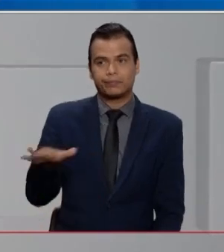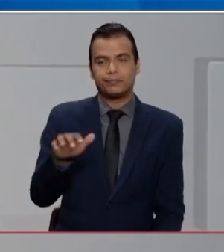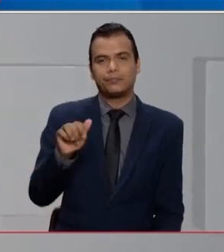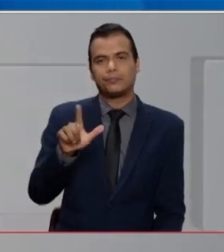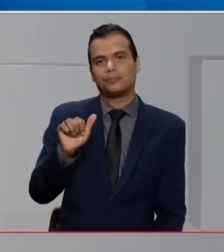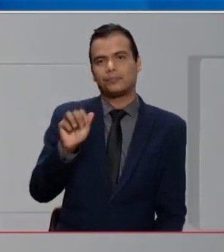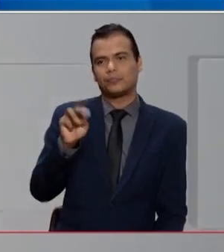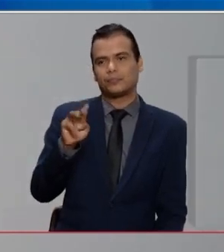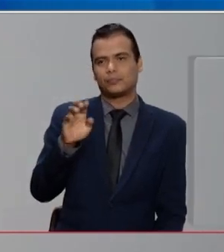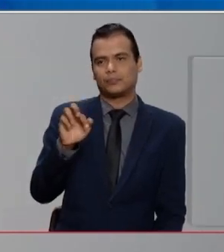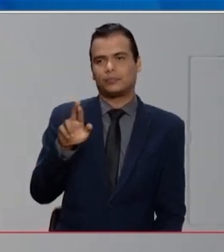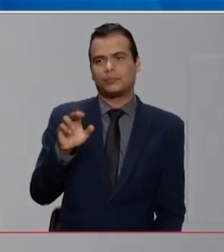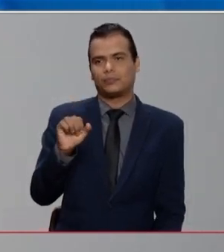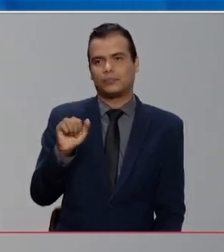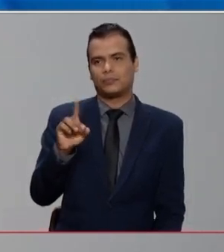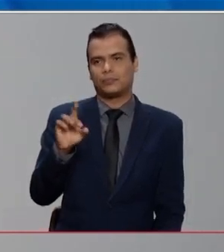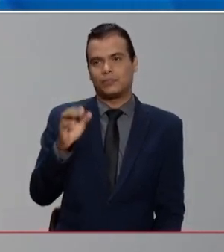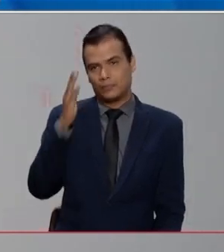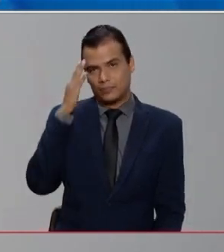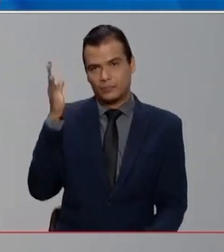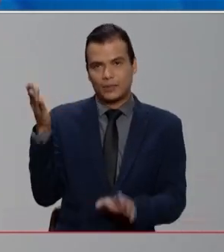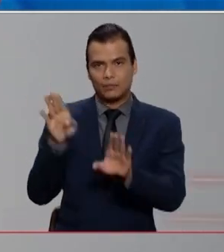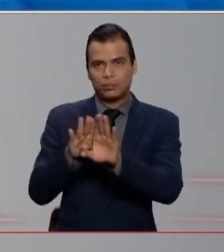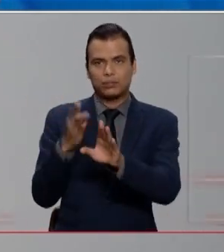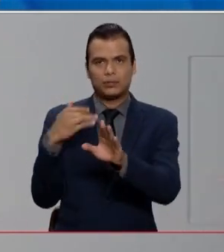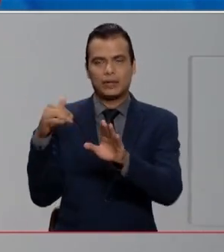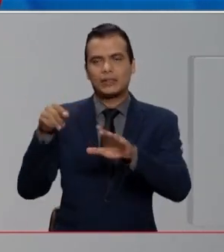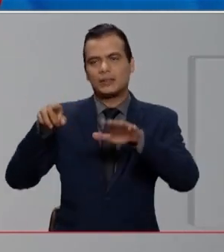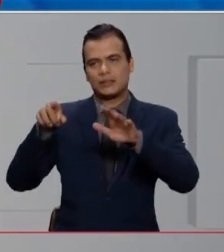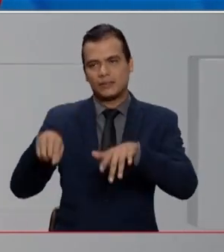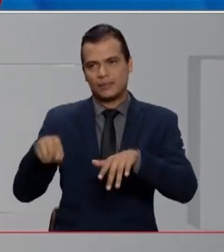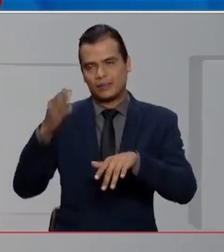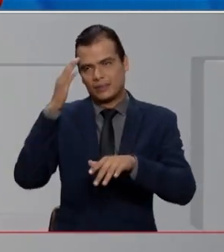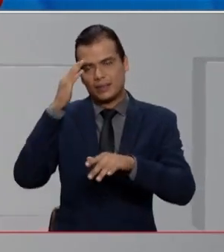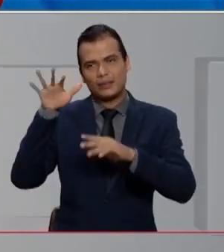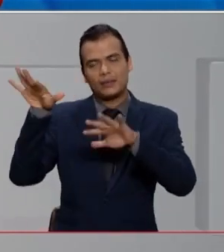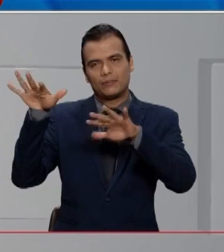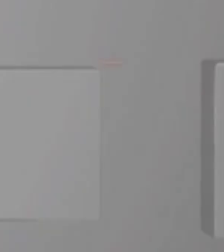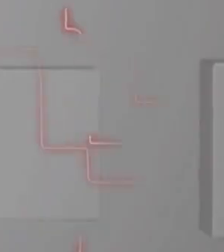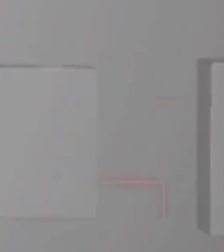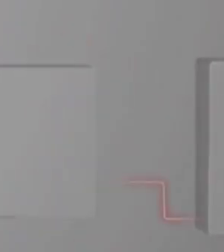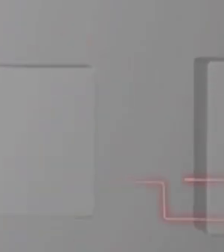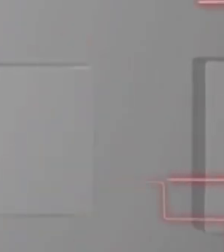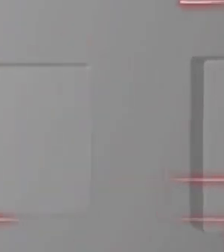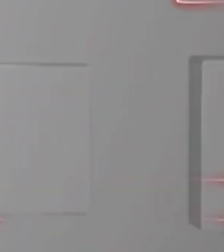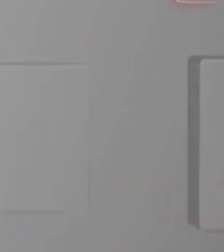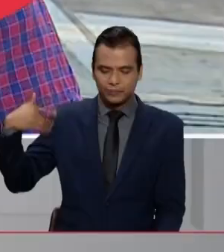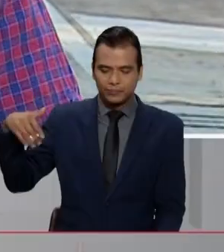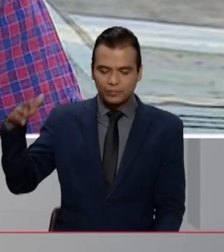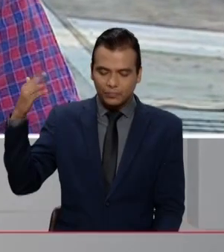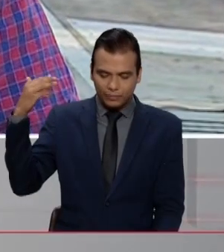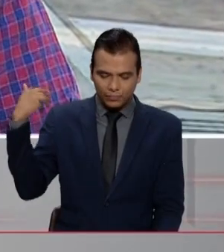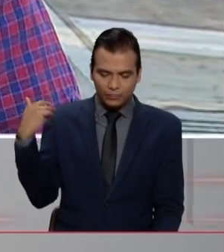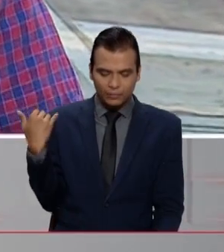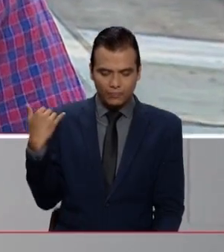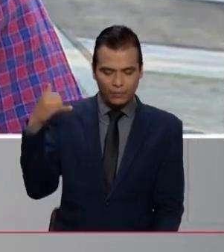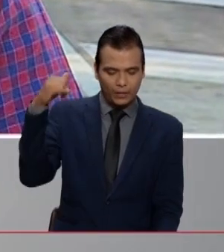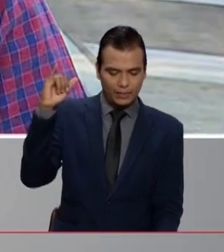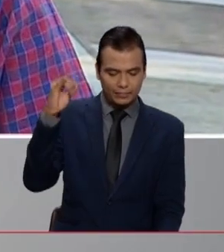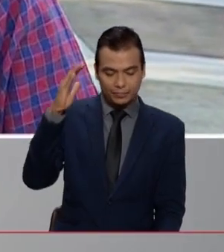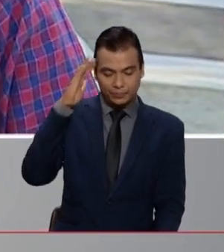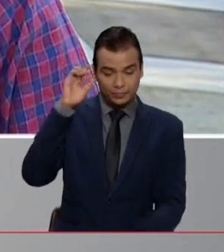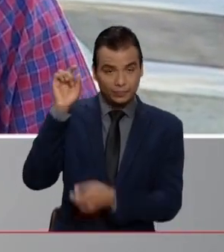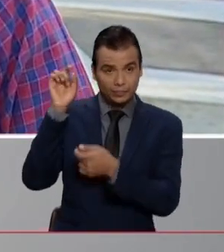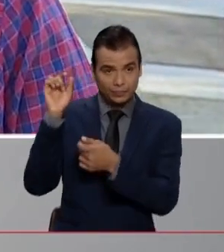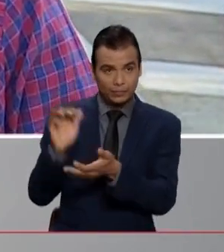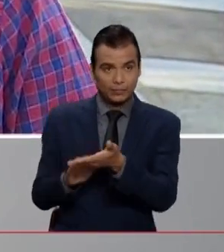Este puente estuvo 6 meses fuera de circulación, el porque, bueno, se vino a piso, dice Autopistas del Café, que costó 25